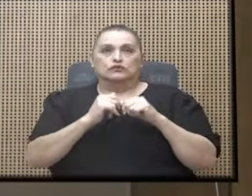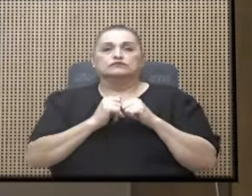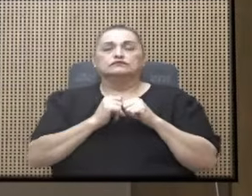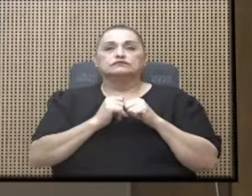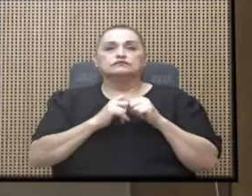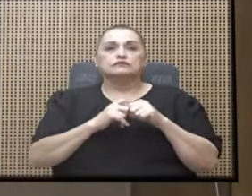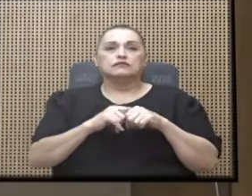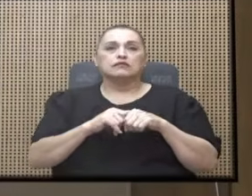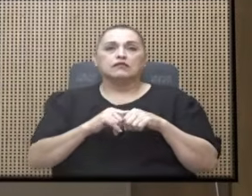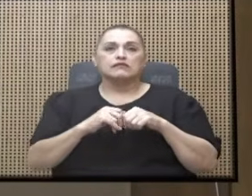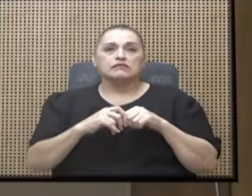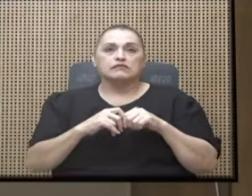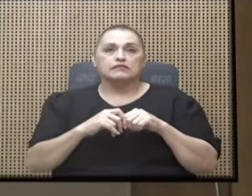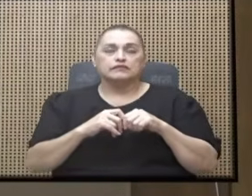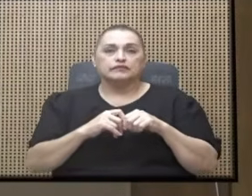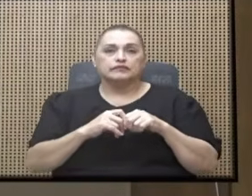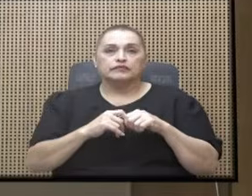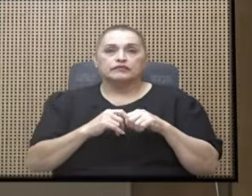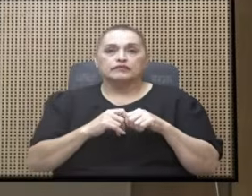bien,